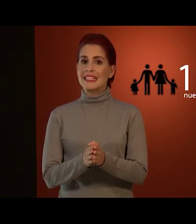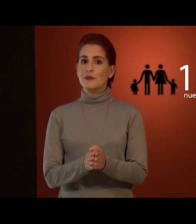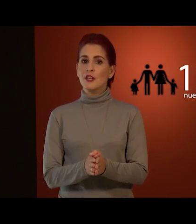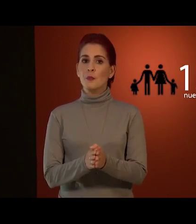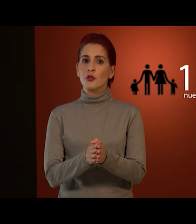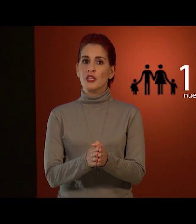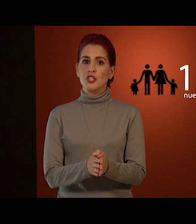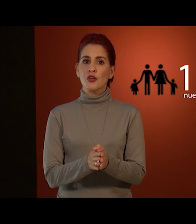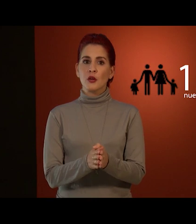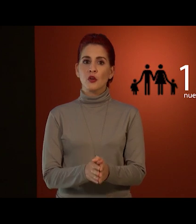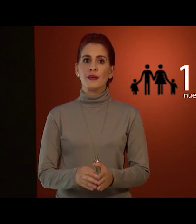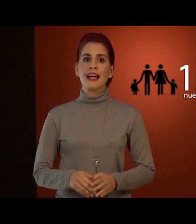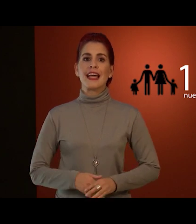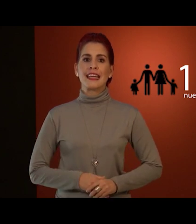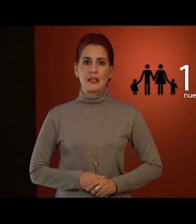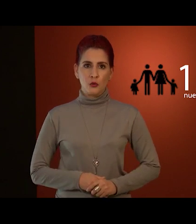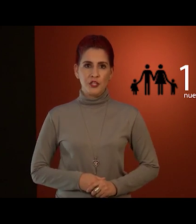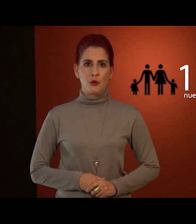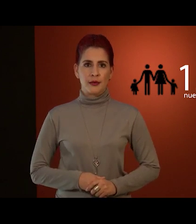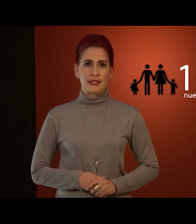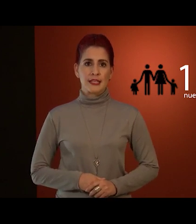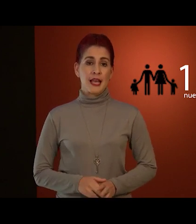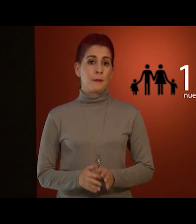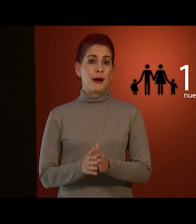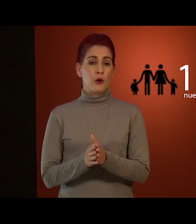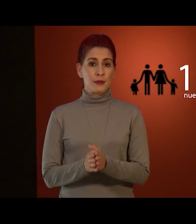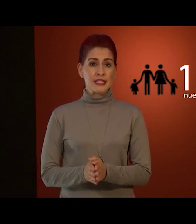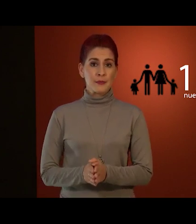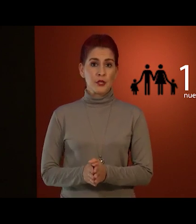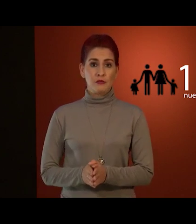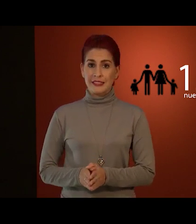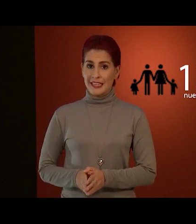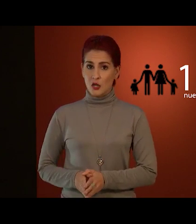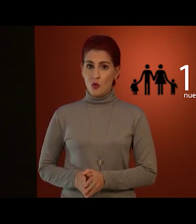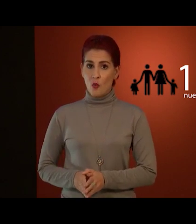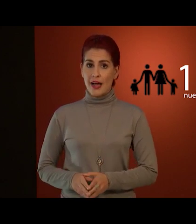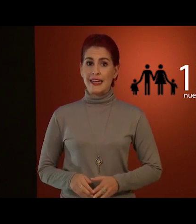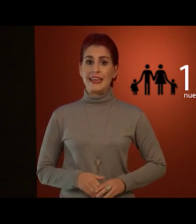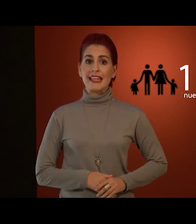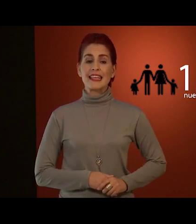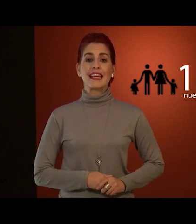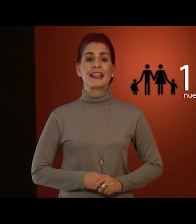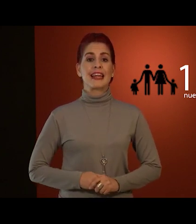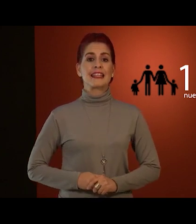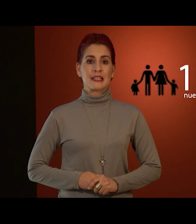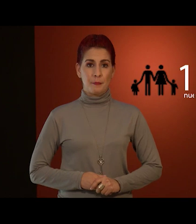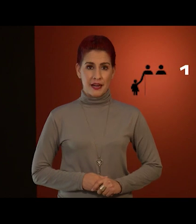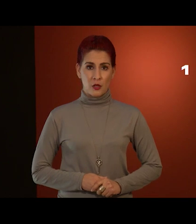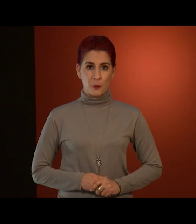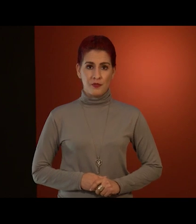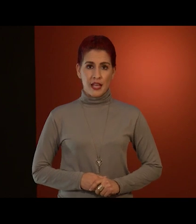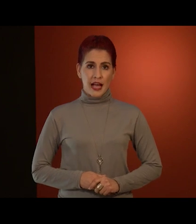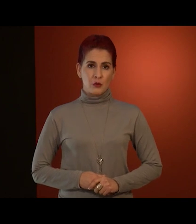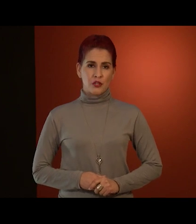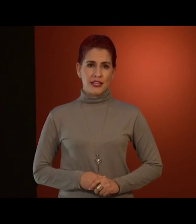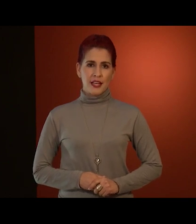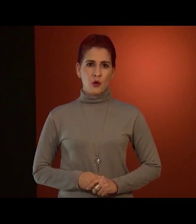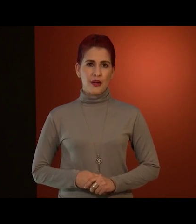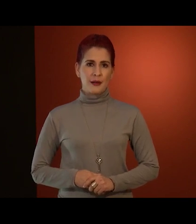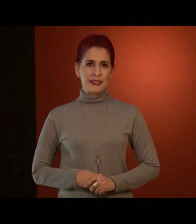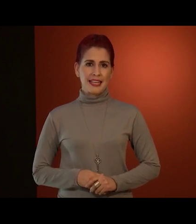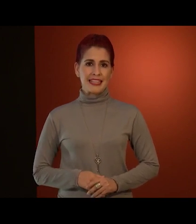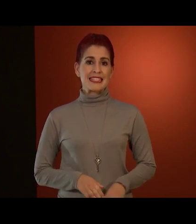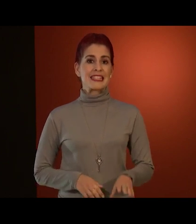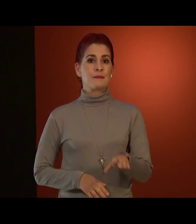vulnerables recibieron protección económica en el último mes, bajo el principio de que en Cuba nadie quedará desamparado.